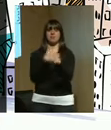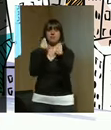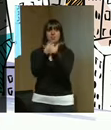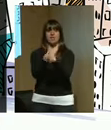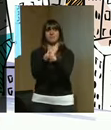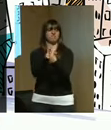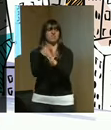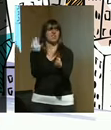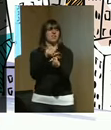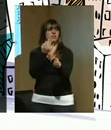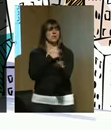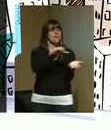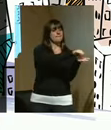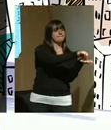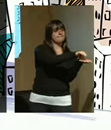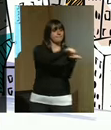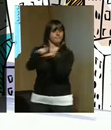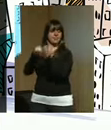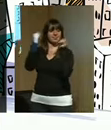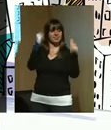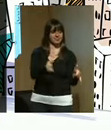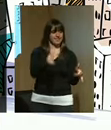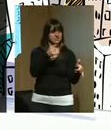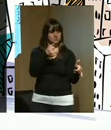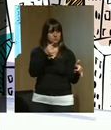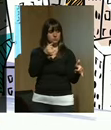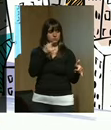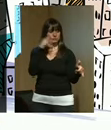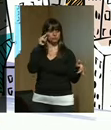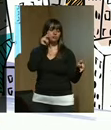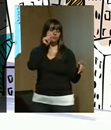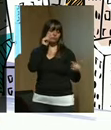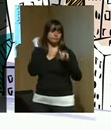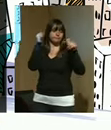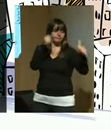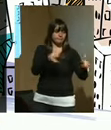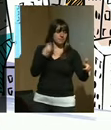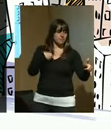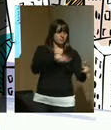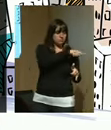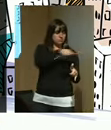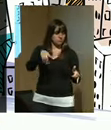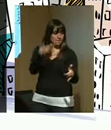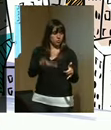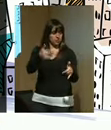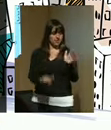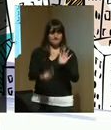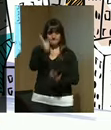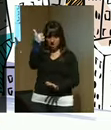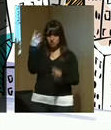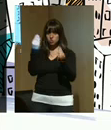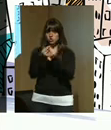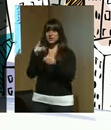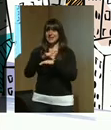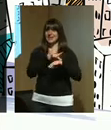destinos turísticos, llámese Caminito, Puerto Madero o San Telmo, junto con guías de